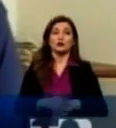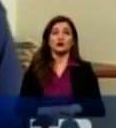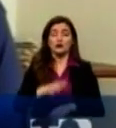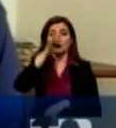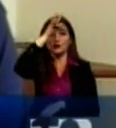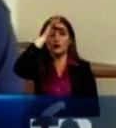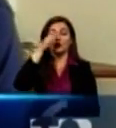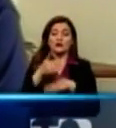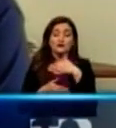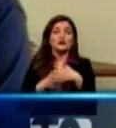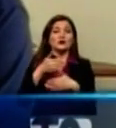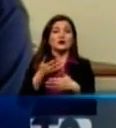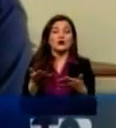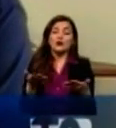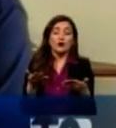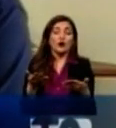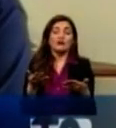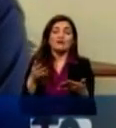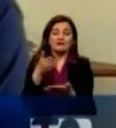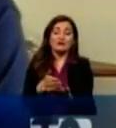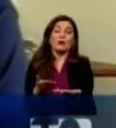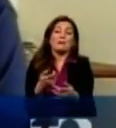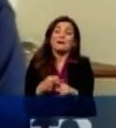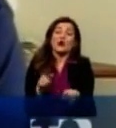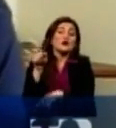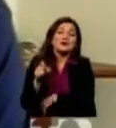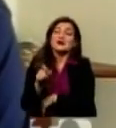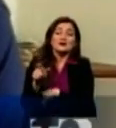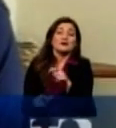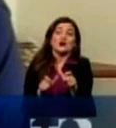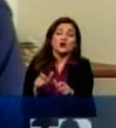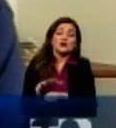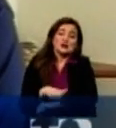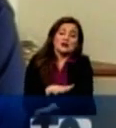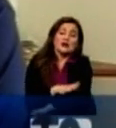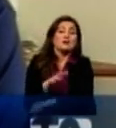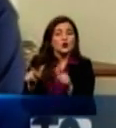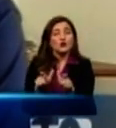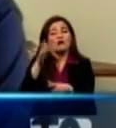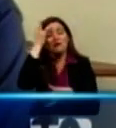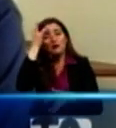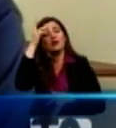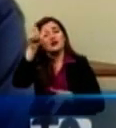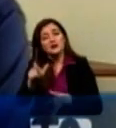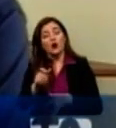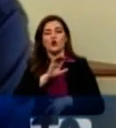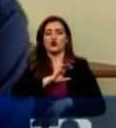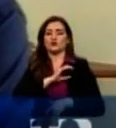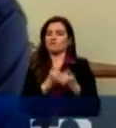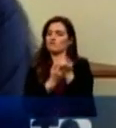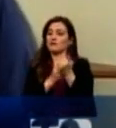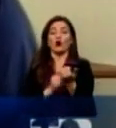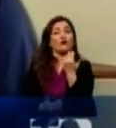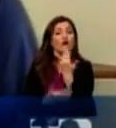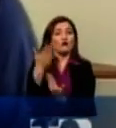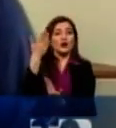hospital no debió haber avanzado, no debió haber terminado, pero sensibles ante la necesidad, este municipio ha decidido dar todas las